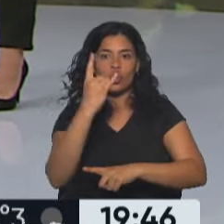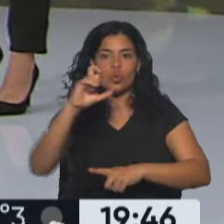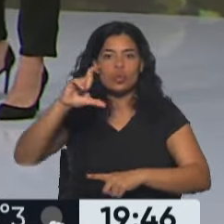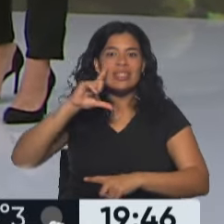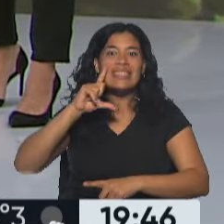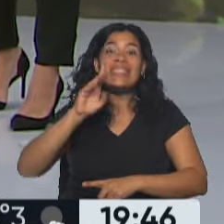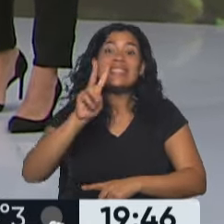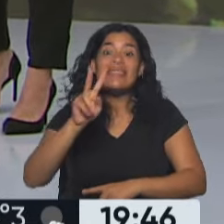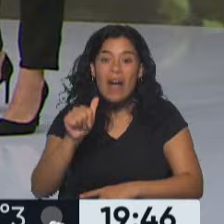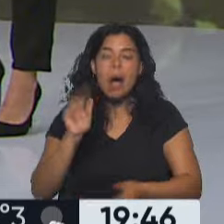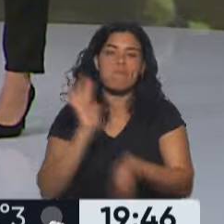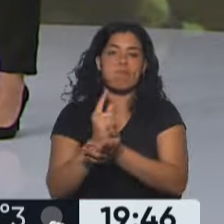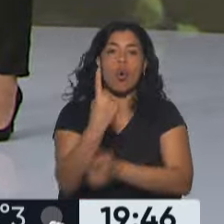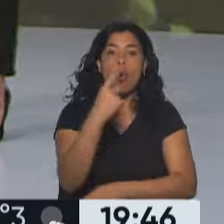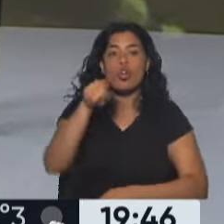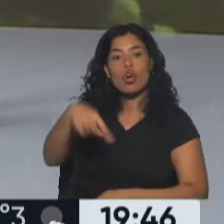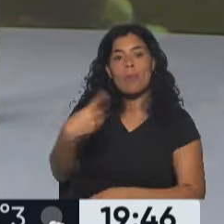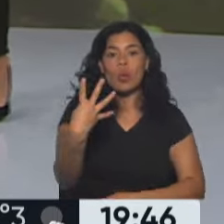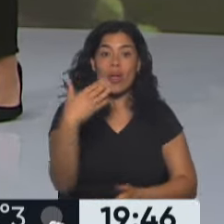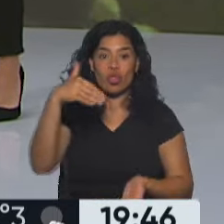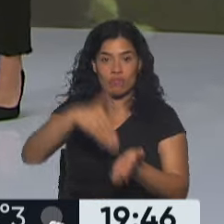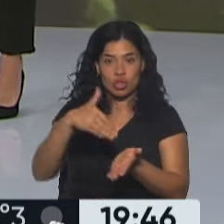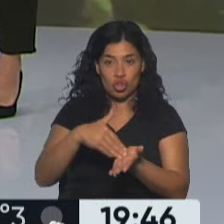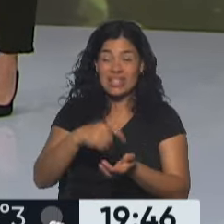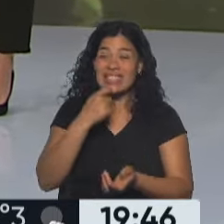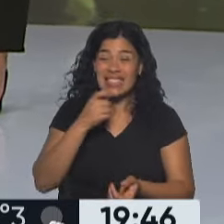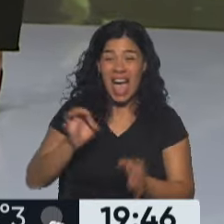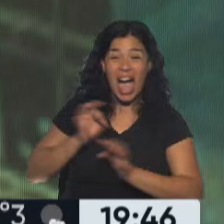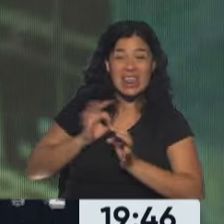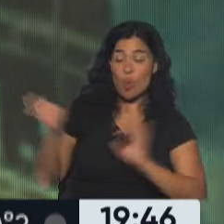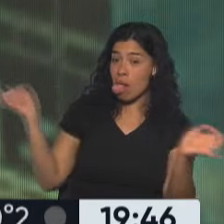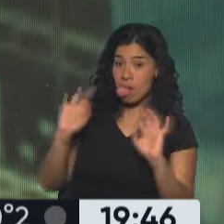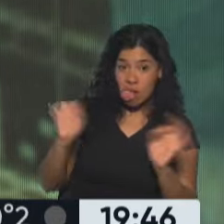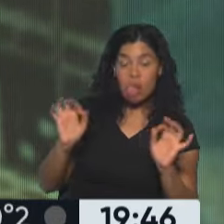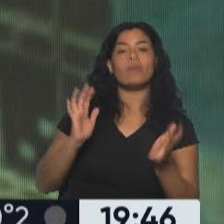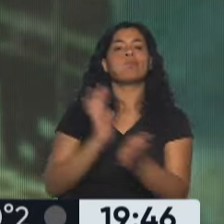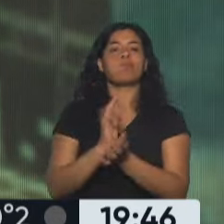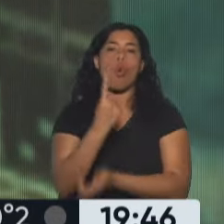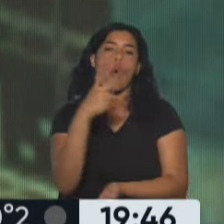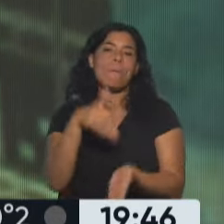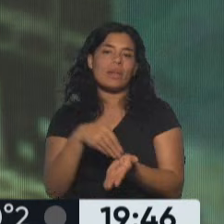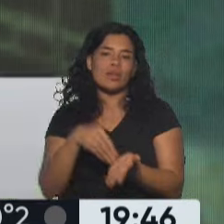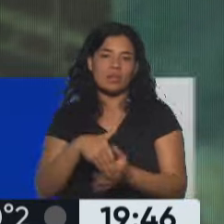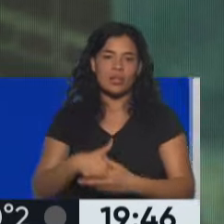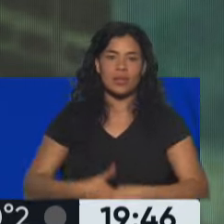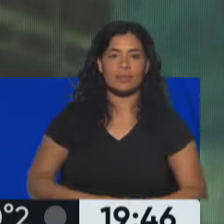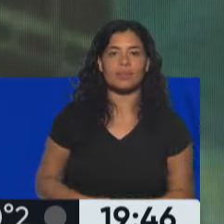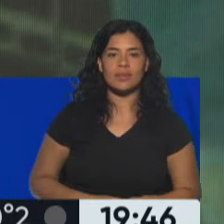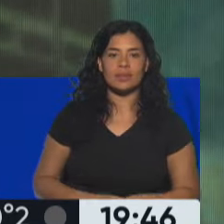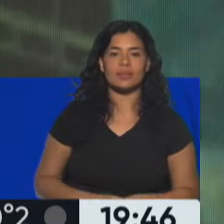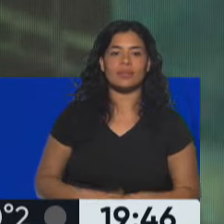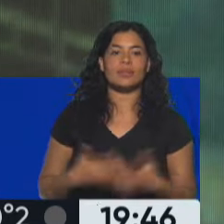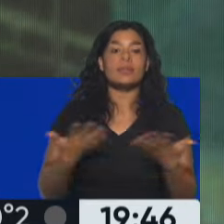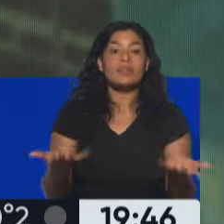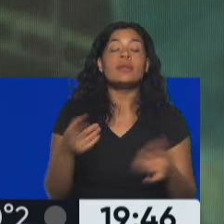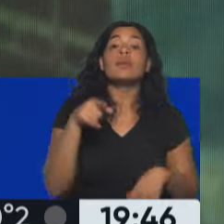millones. Y aquel que no tiene antigüedad tiene un sueldo de 1 millón. Claramente esta cifra está lejos de estar en la pobreza.